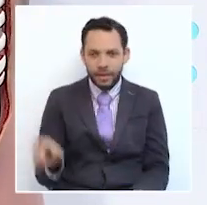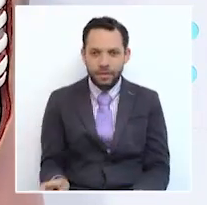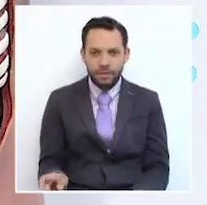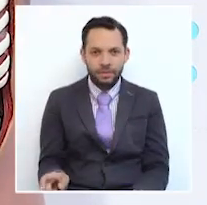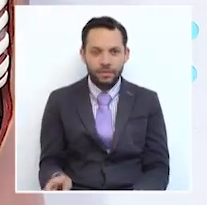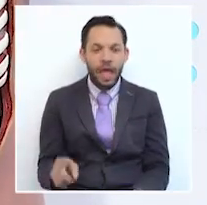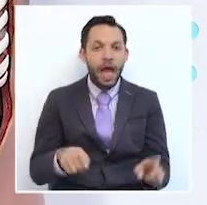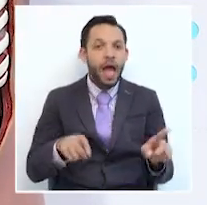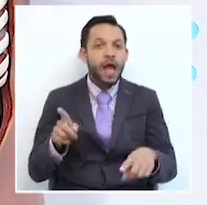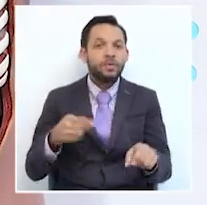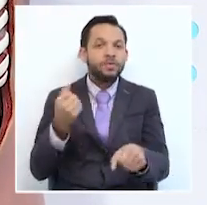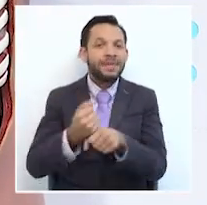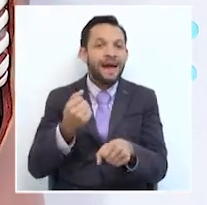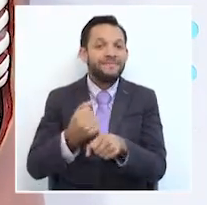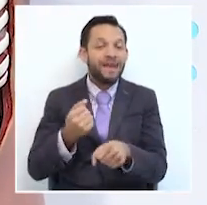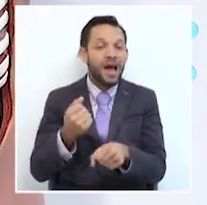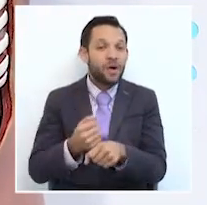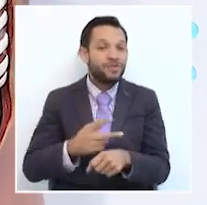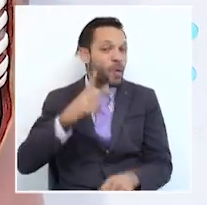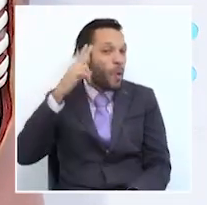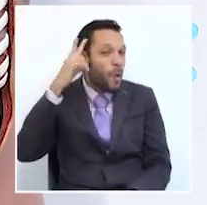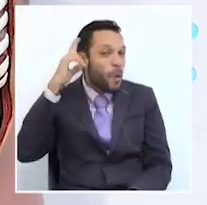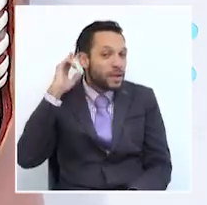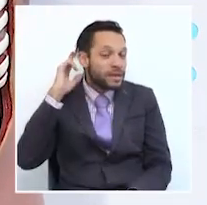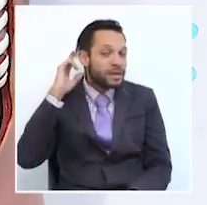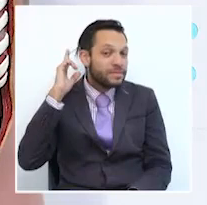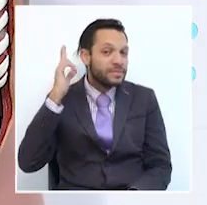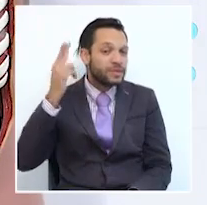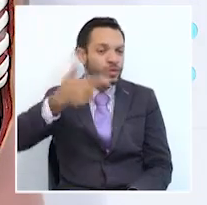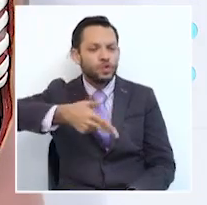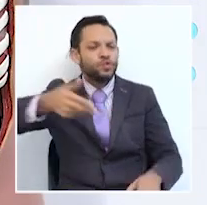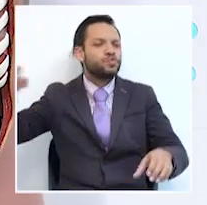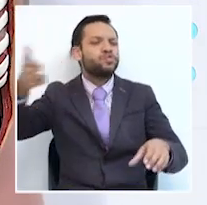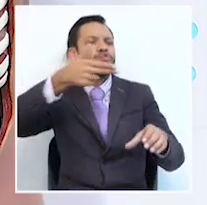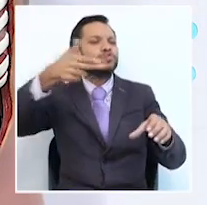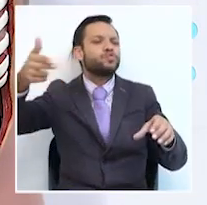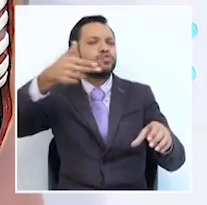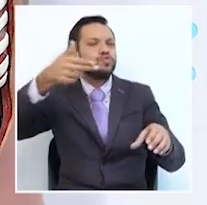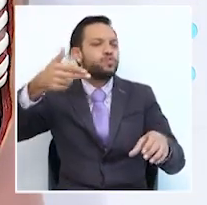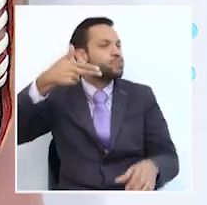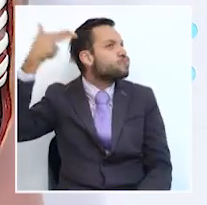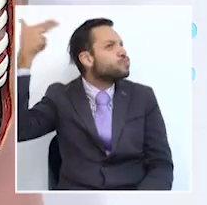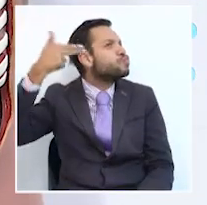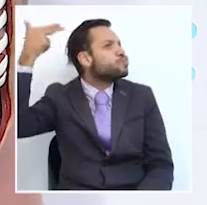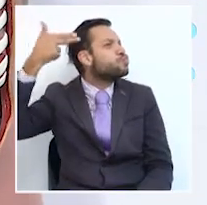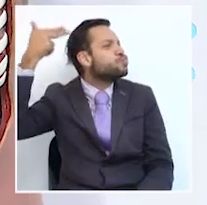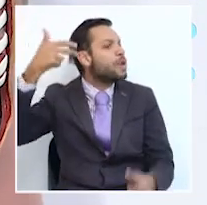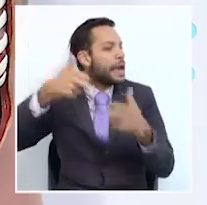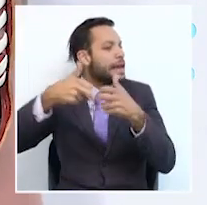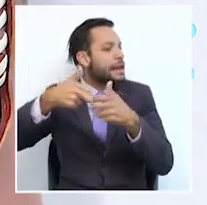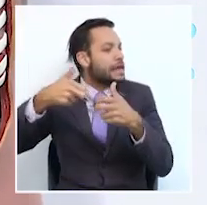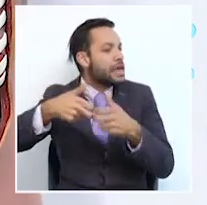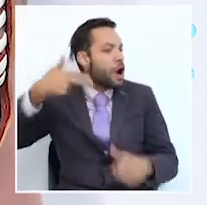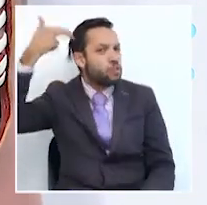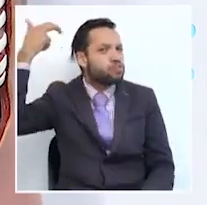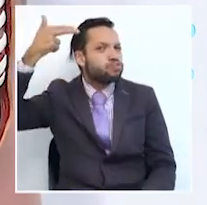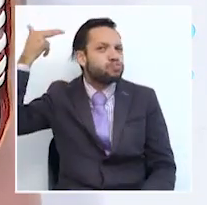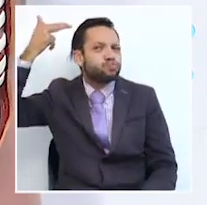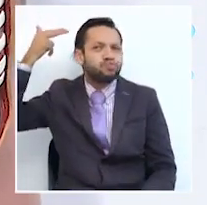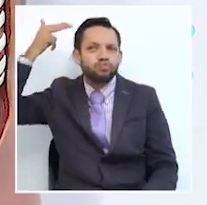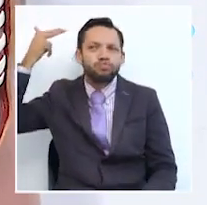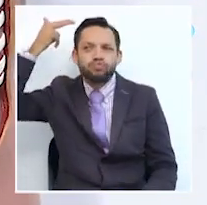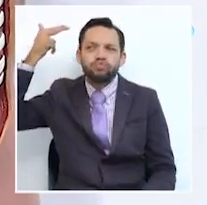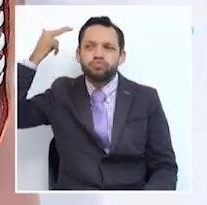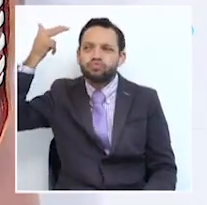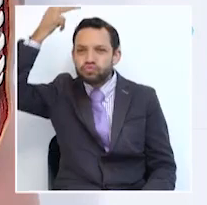secadores de pelo y tienen ropa anti fluidos y zapatos de campo y brasier con varilla